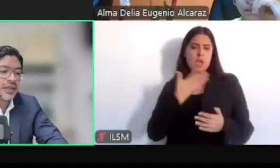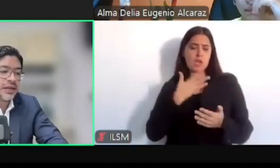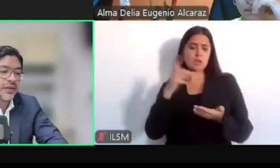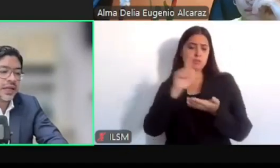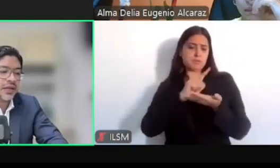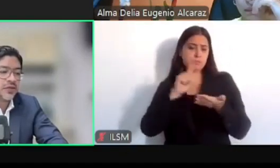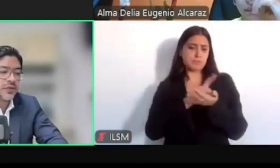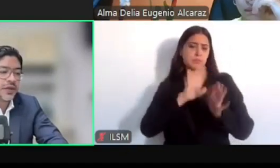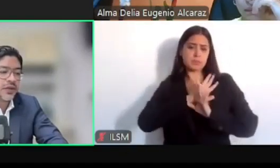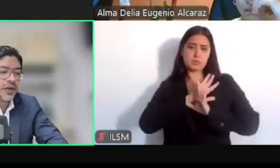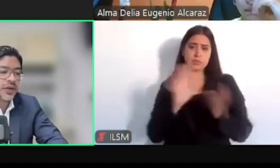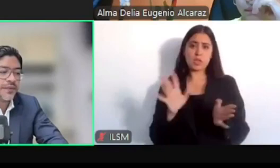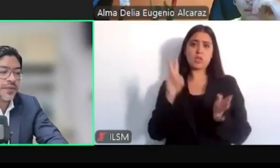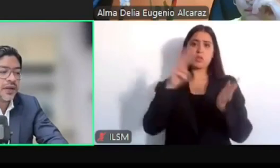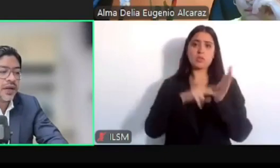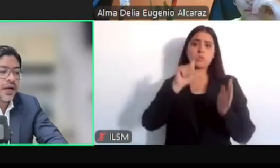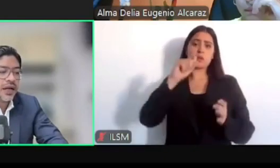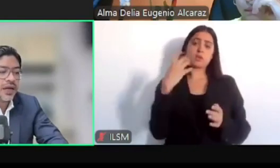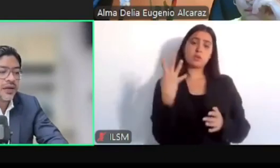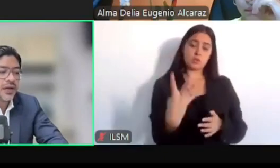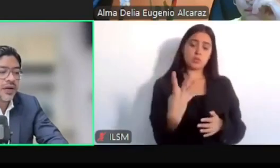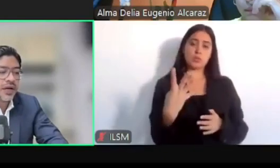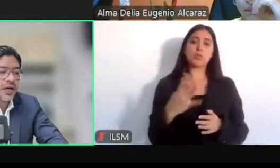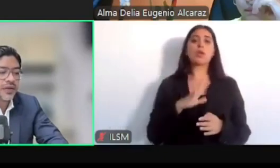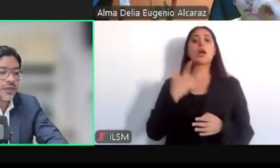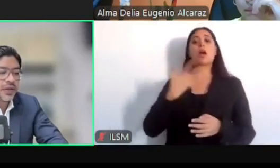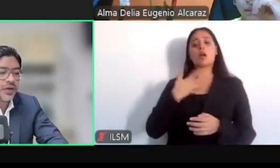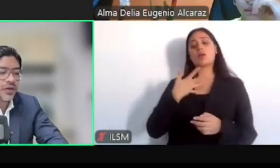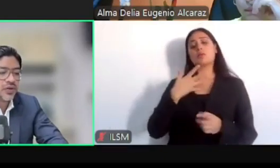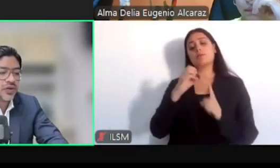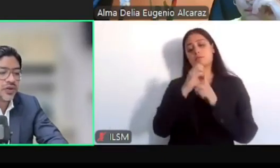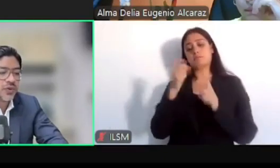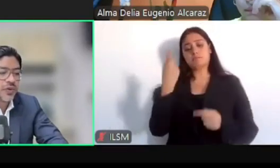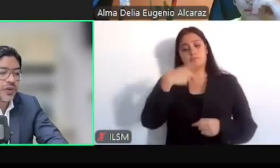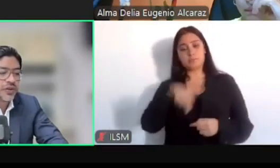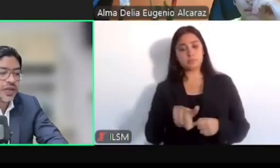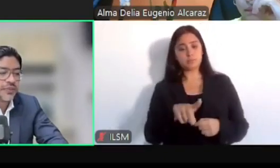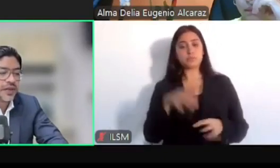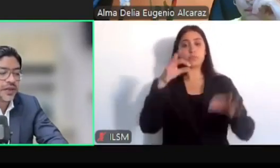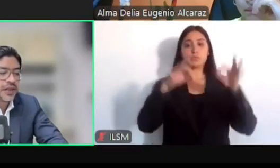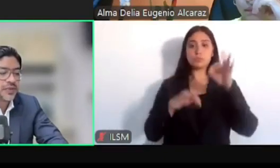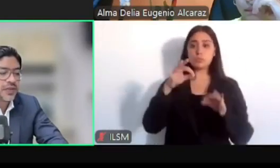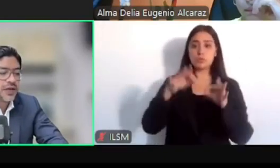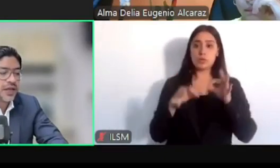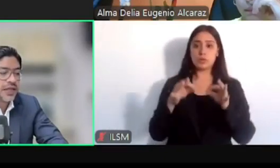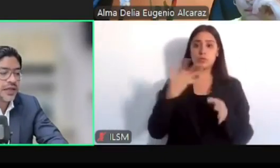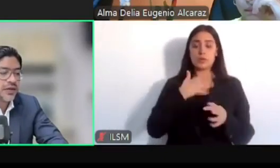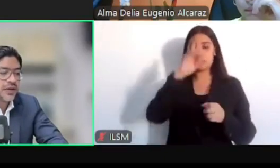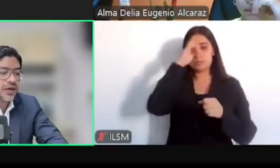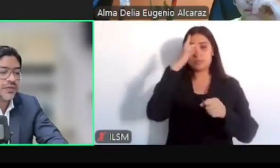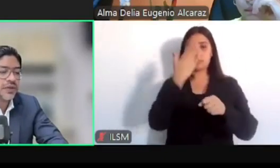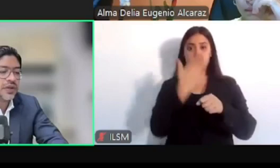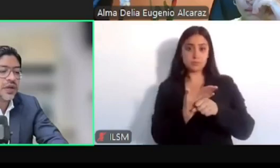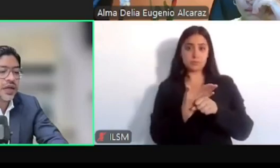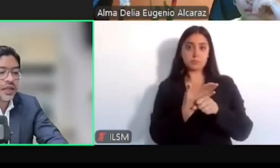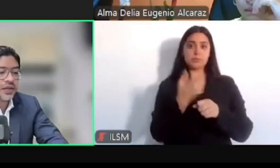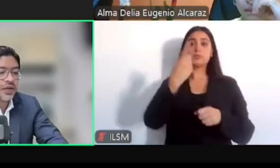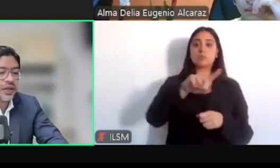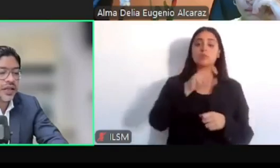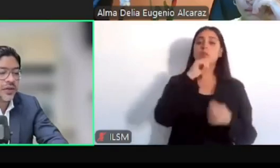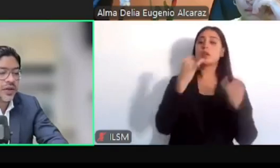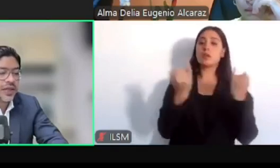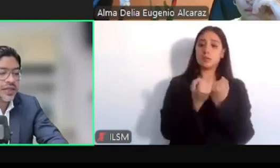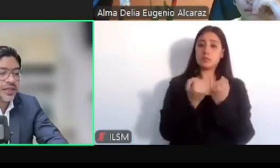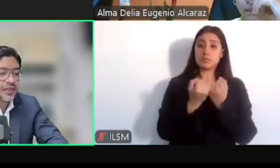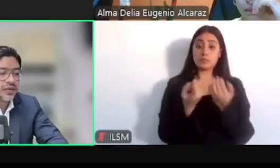17 de abril de 2024 en la que ordenó el reencauches promovidos a la parte responsable y se le ordenó que dentro